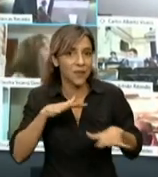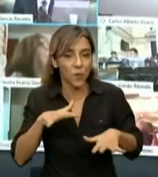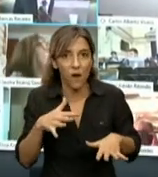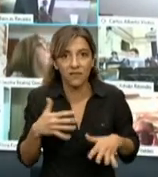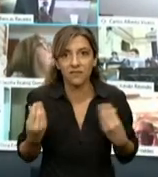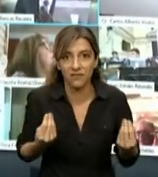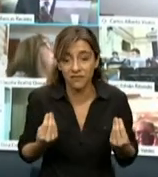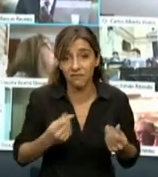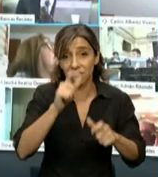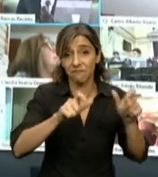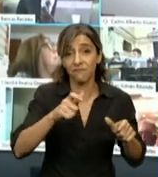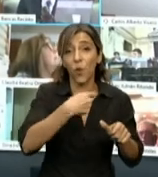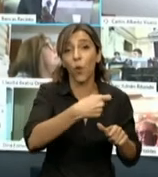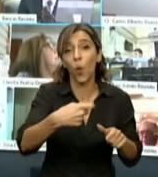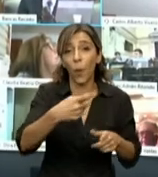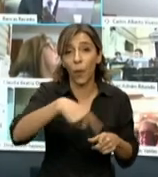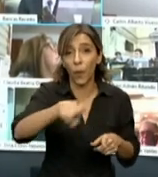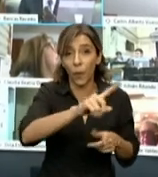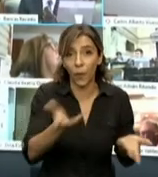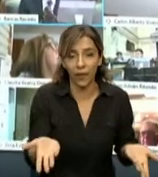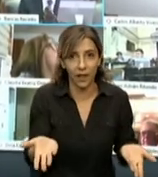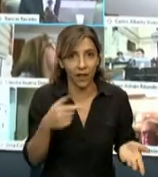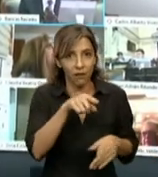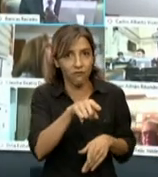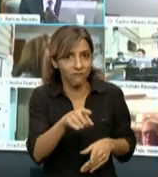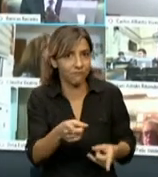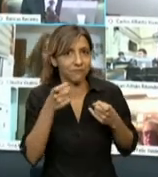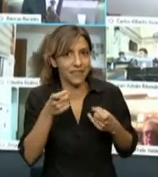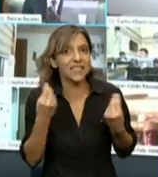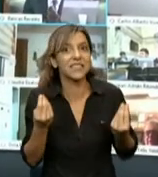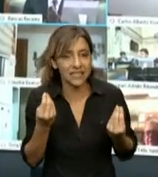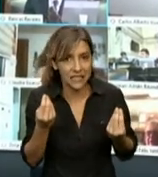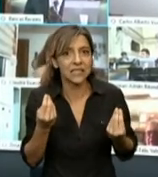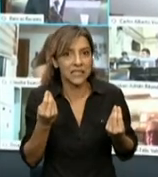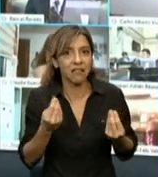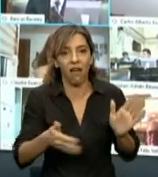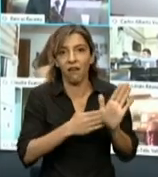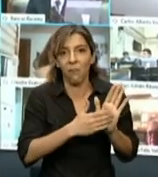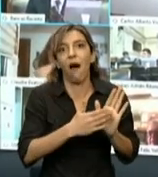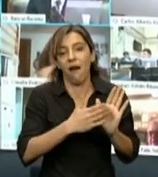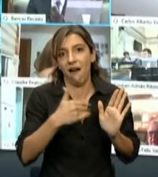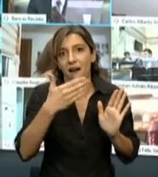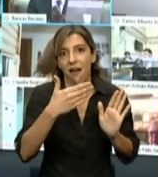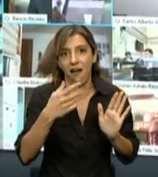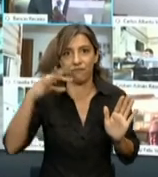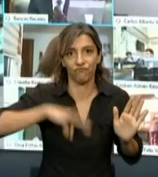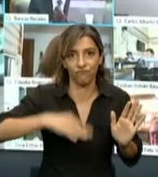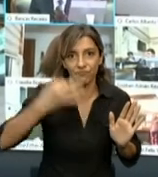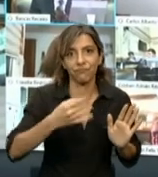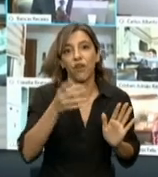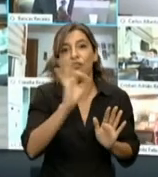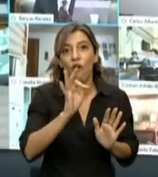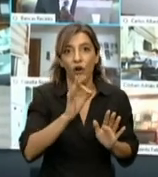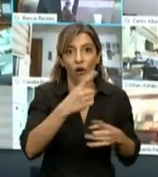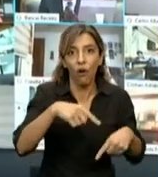presidente, que a través del Fondo de Garantía de Sustentabilidad tienen tenencias de bonos en